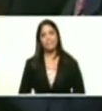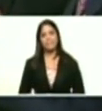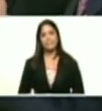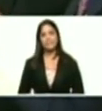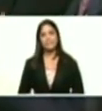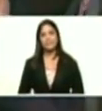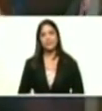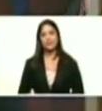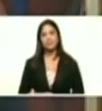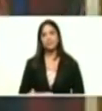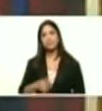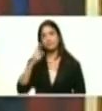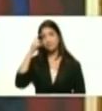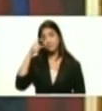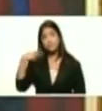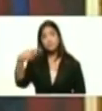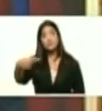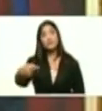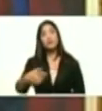Y en estos días,